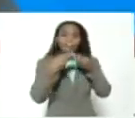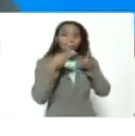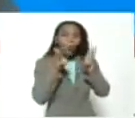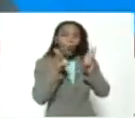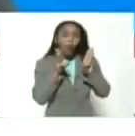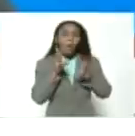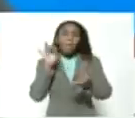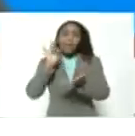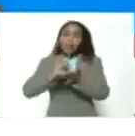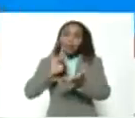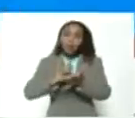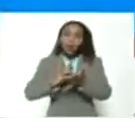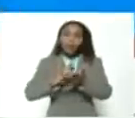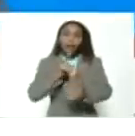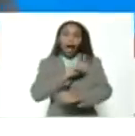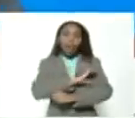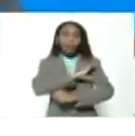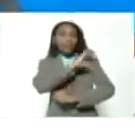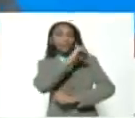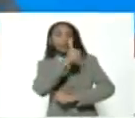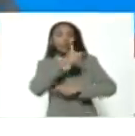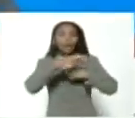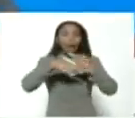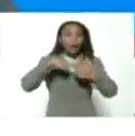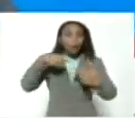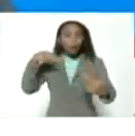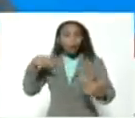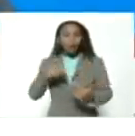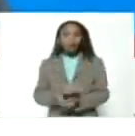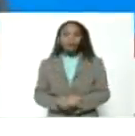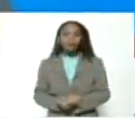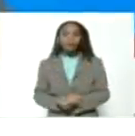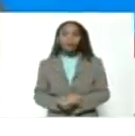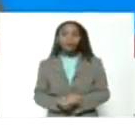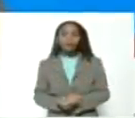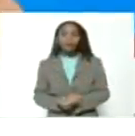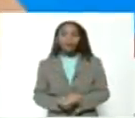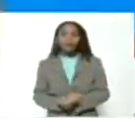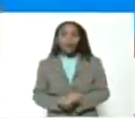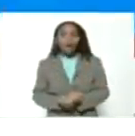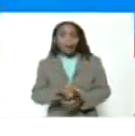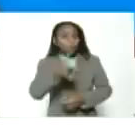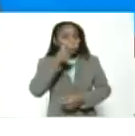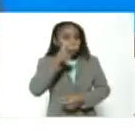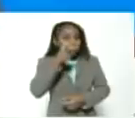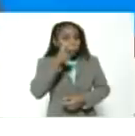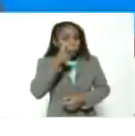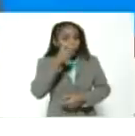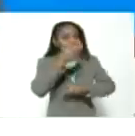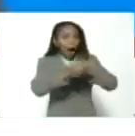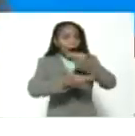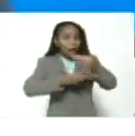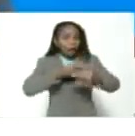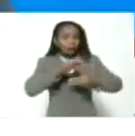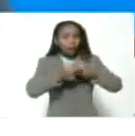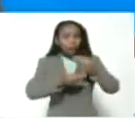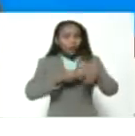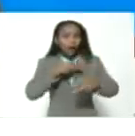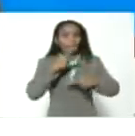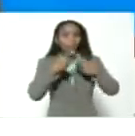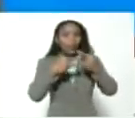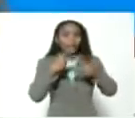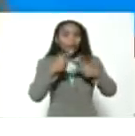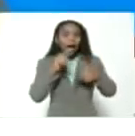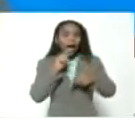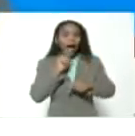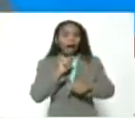sean protagonistas de la dirección de la revolución, sean contralores y ejecutores de las políticas.